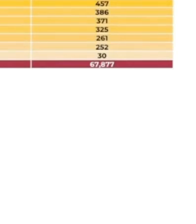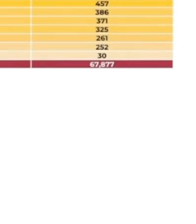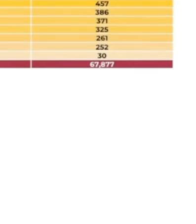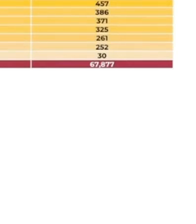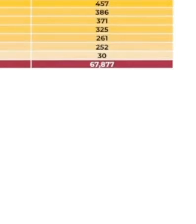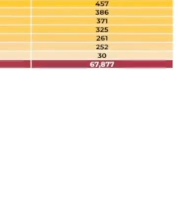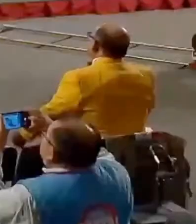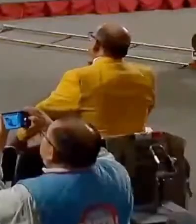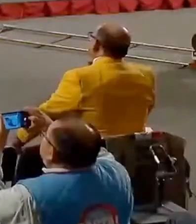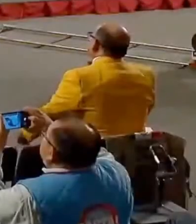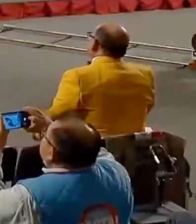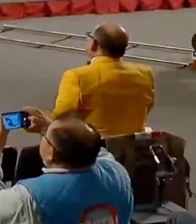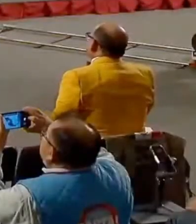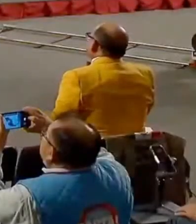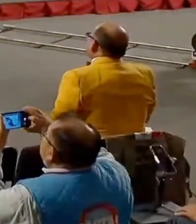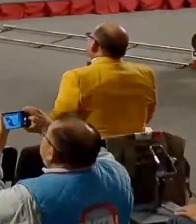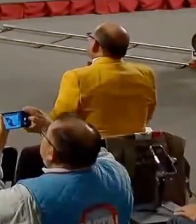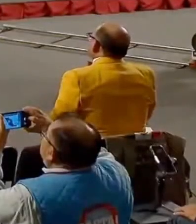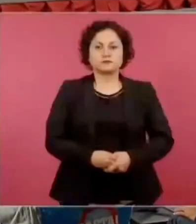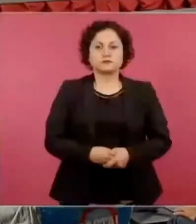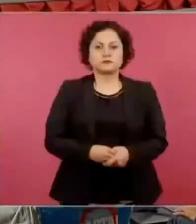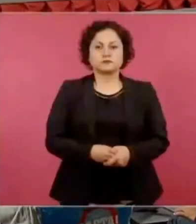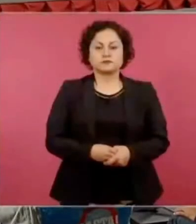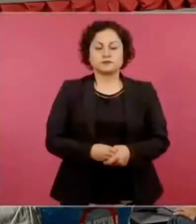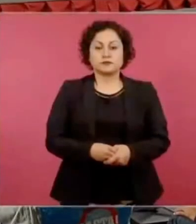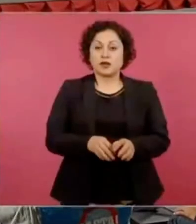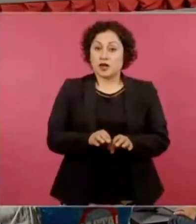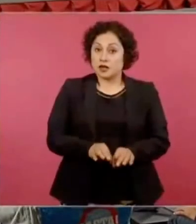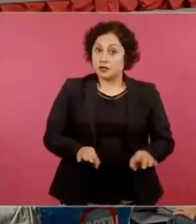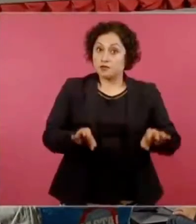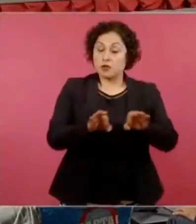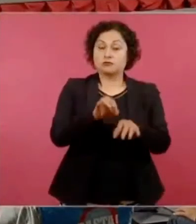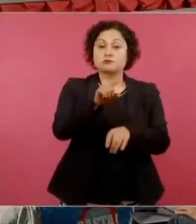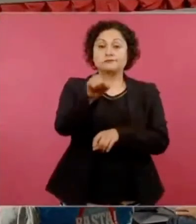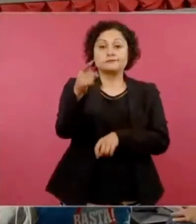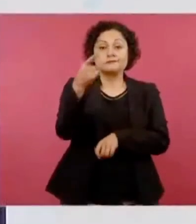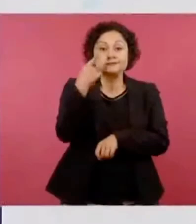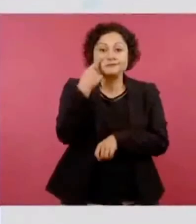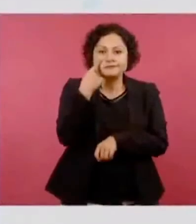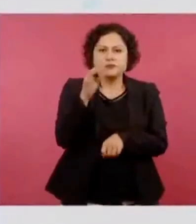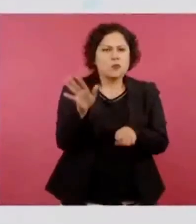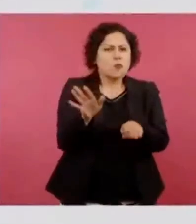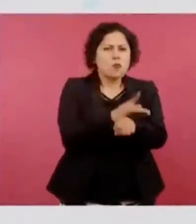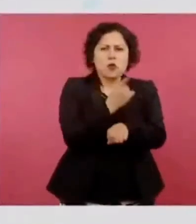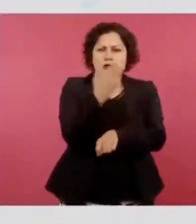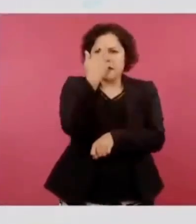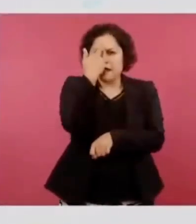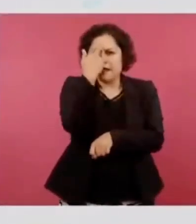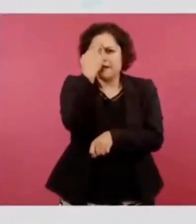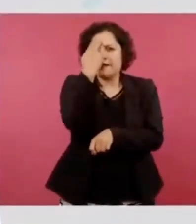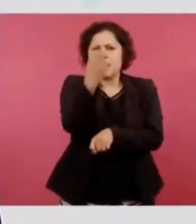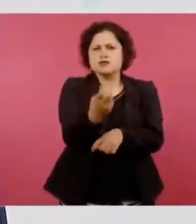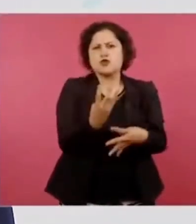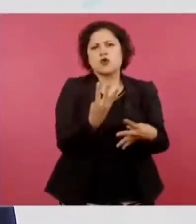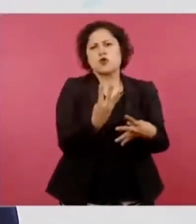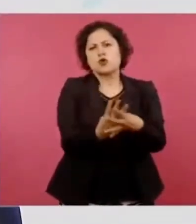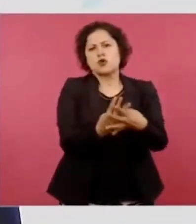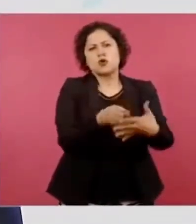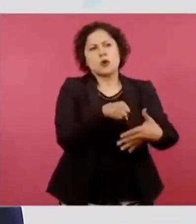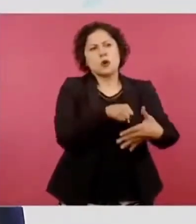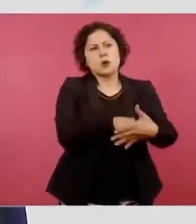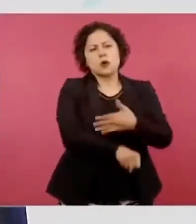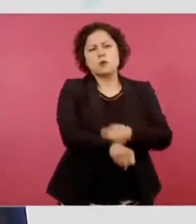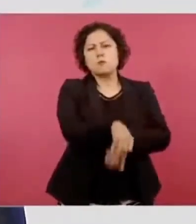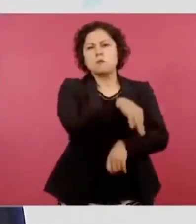y amparos que hacen que todos estos procesos duren mucho tiempo en resolverse.